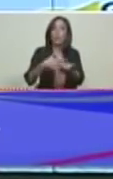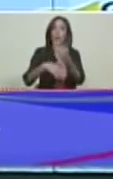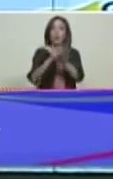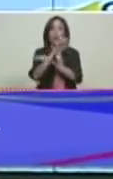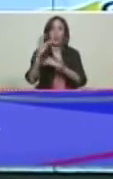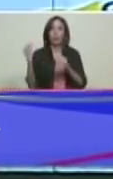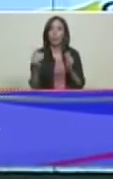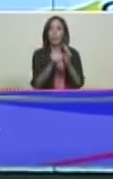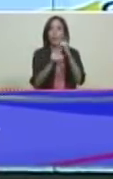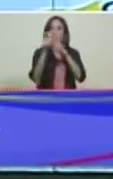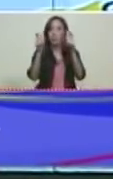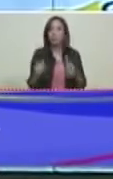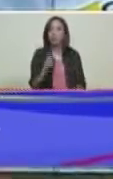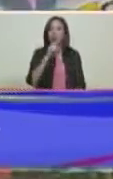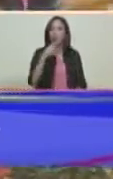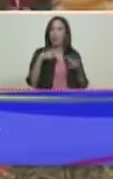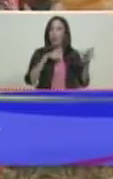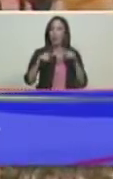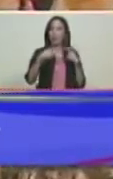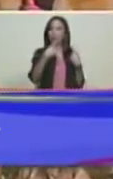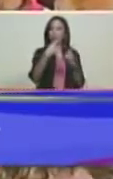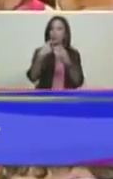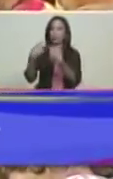4.500.000 pensionados en el país.